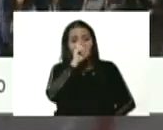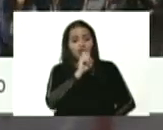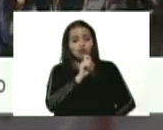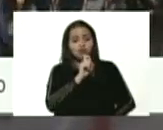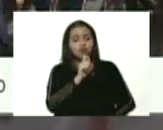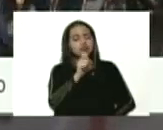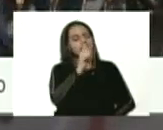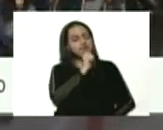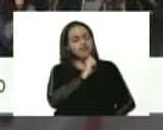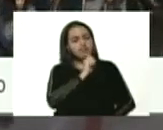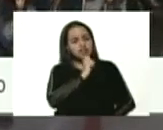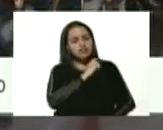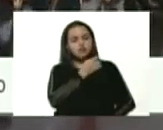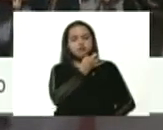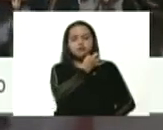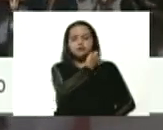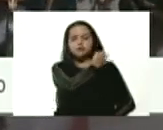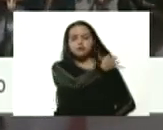difícil.